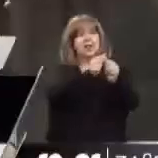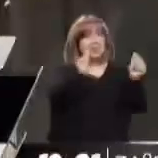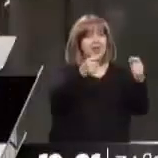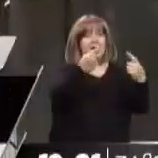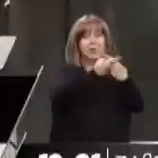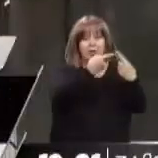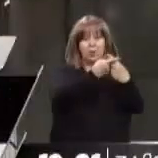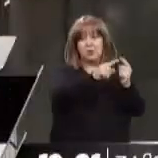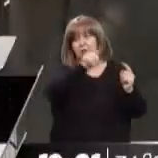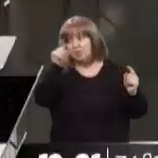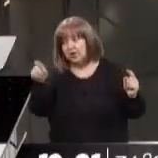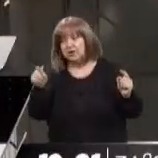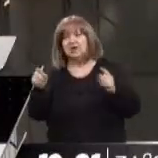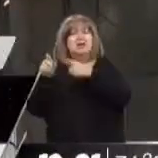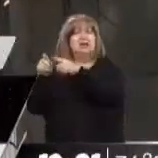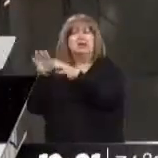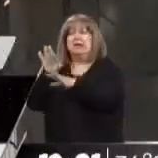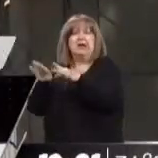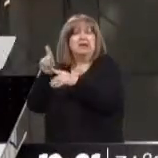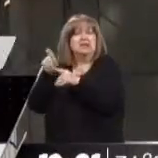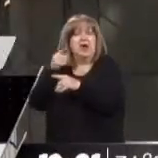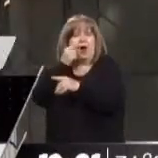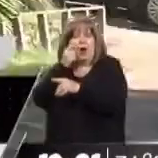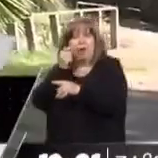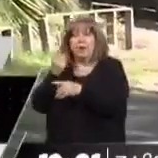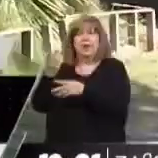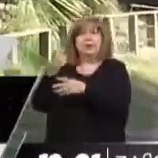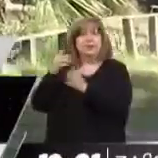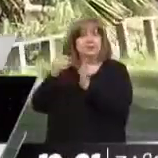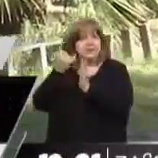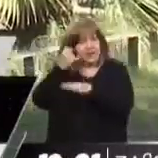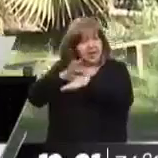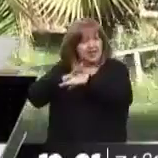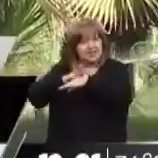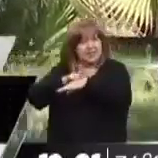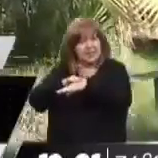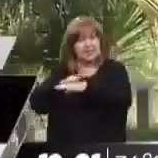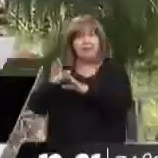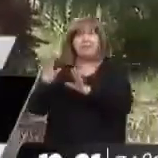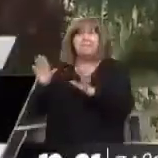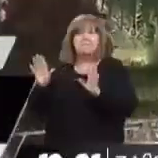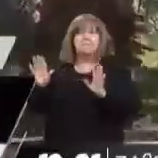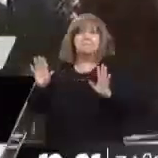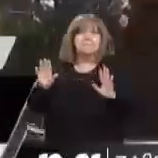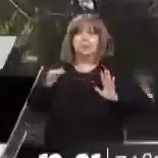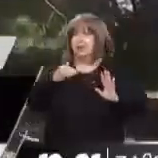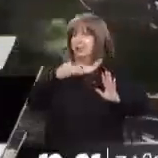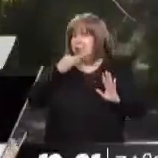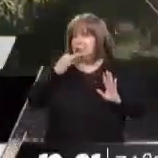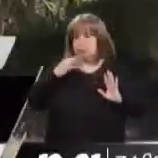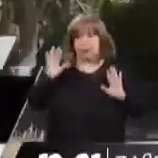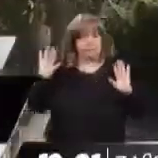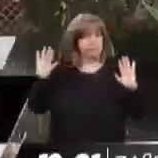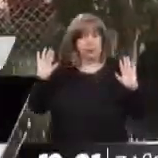tanto para acá. Ahora, ¿qué se sabe de él? ¿Qué hacía? ¿En qué vivía? ¿Tiene antecedentes? No, ¿en qué hace? No tengo